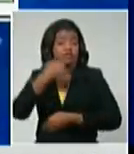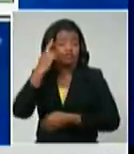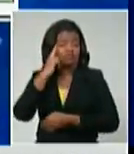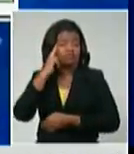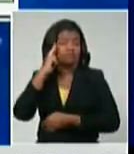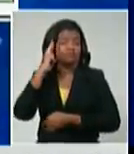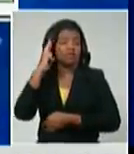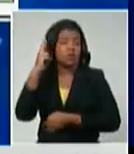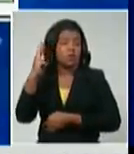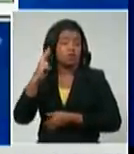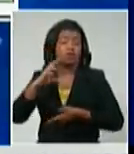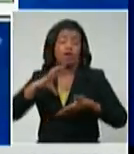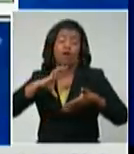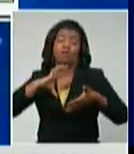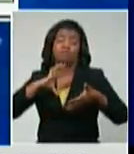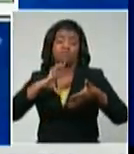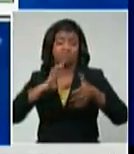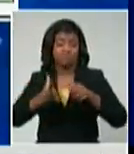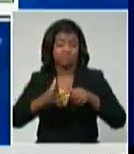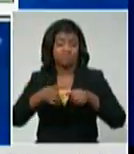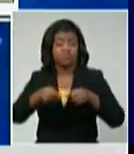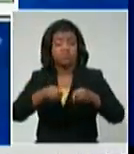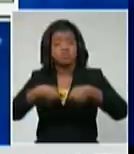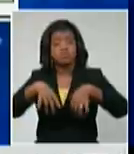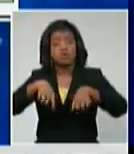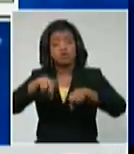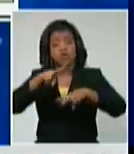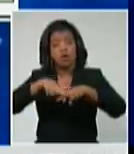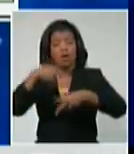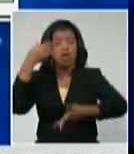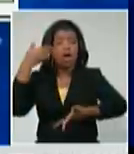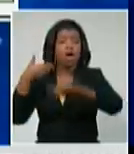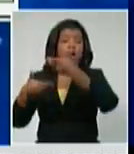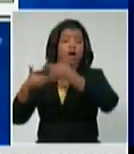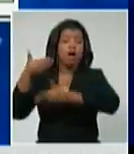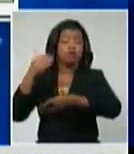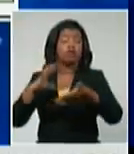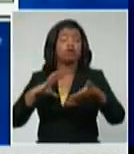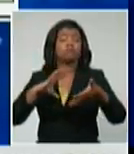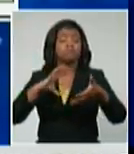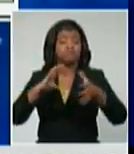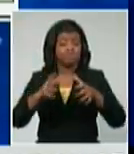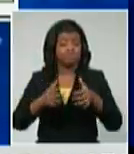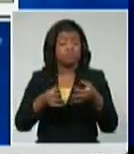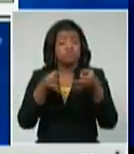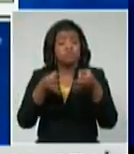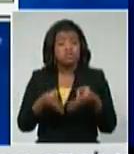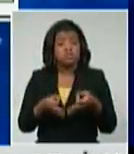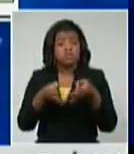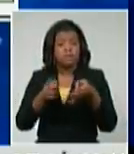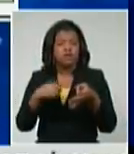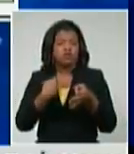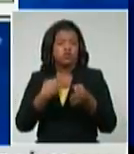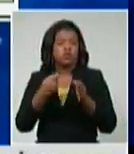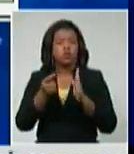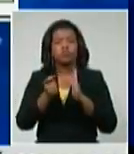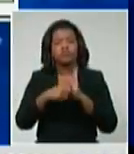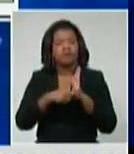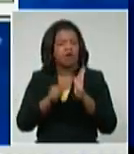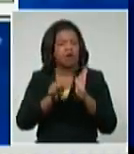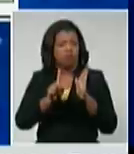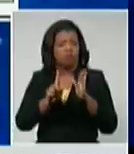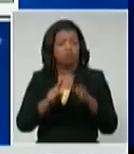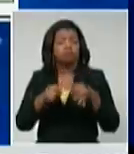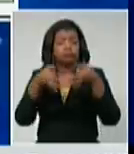lo complejo que fue en un momento determinado. Siempre no es que lo justifiquemos, es que realmente desde el